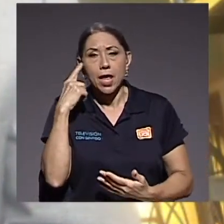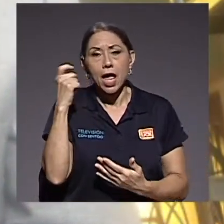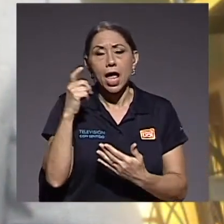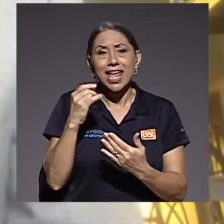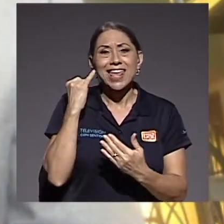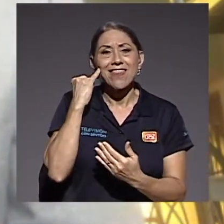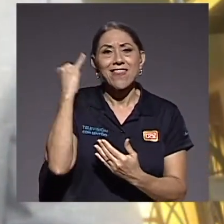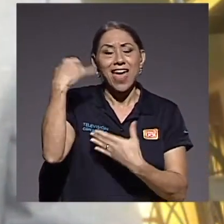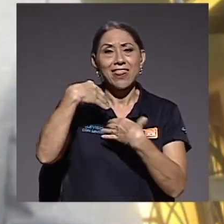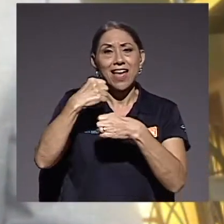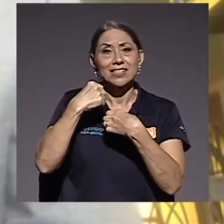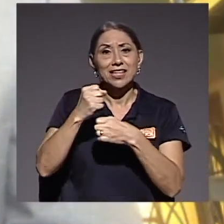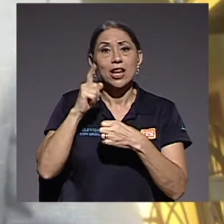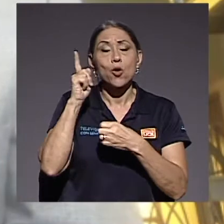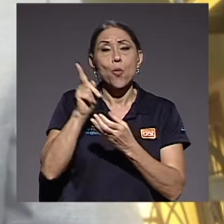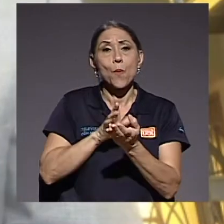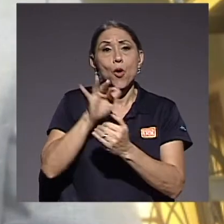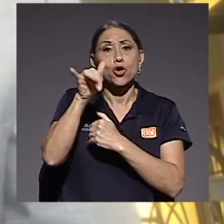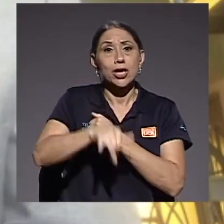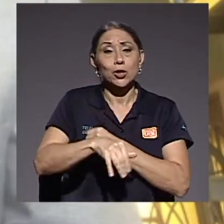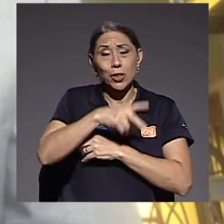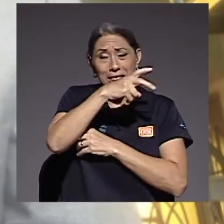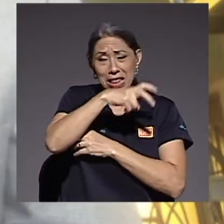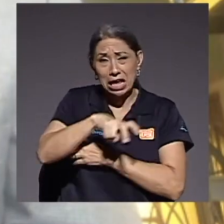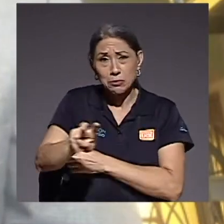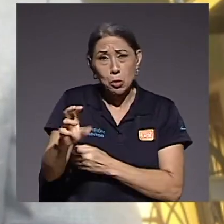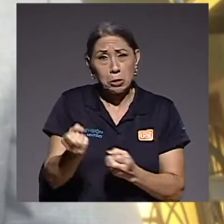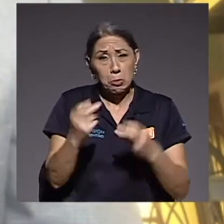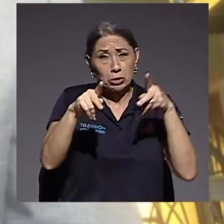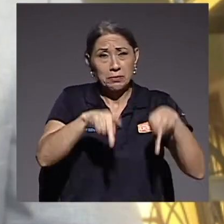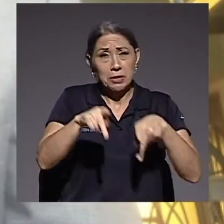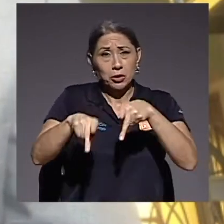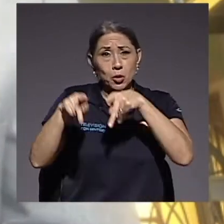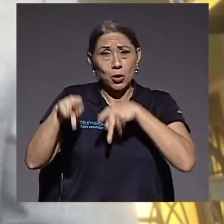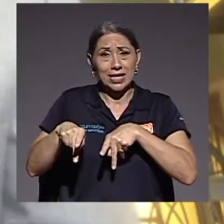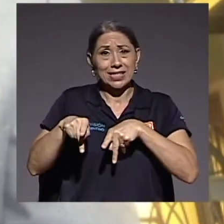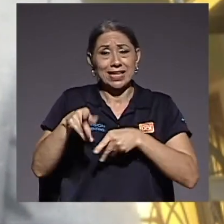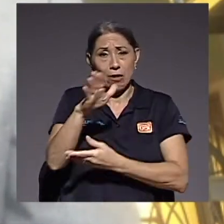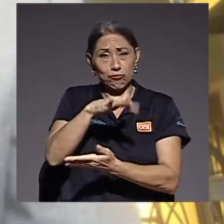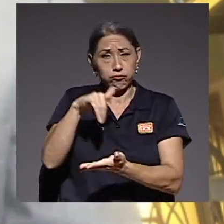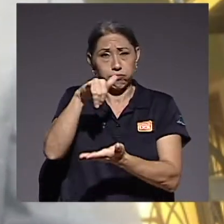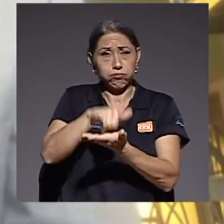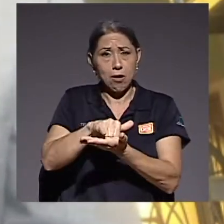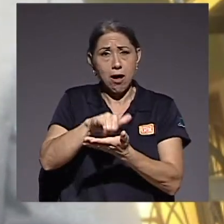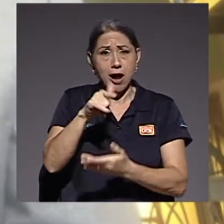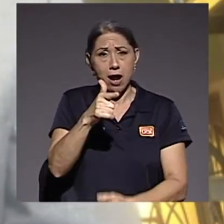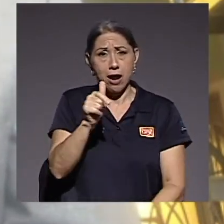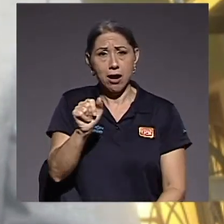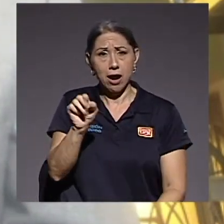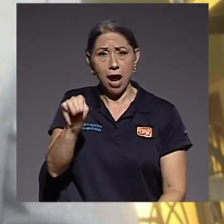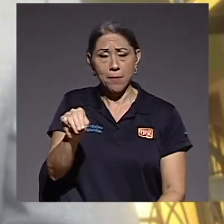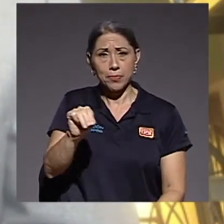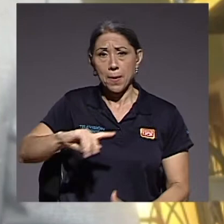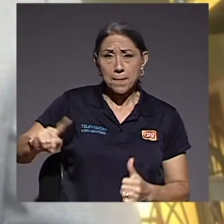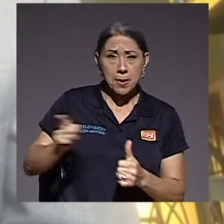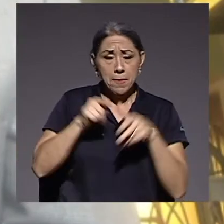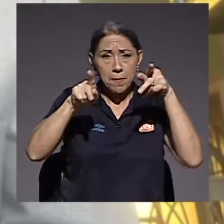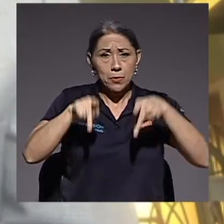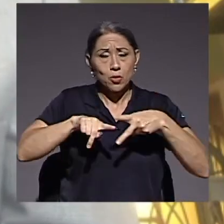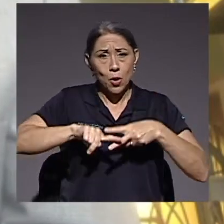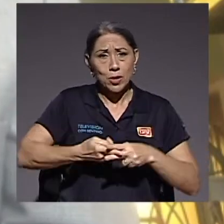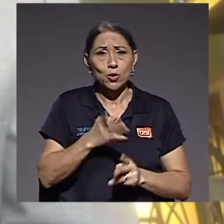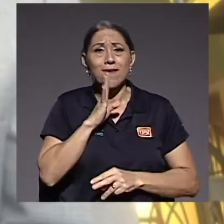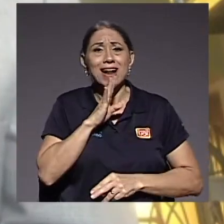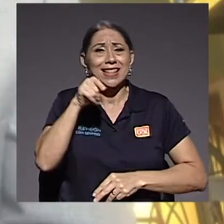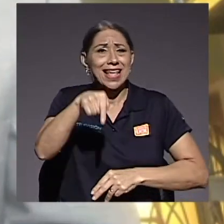de transporte masivo de pasajeros en la gran área metropolitana, la verdad es que el primero que comenzó a hablar de eso